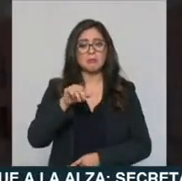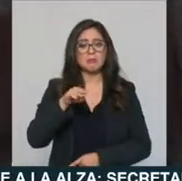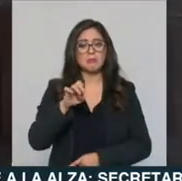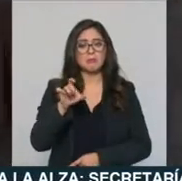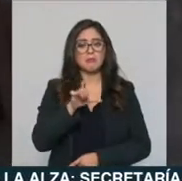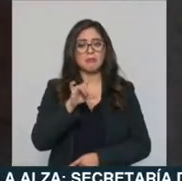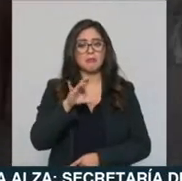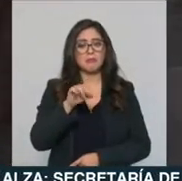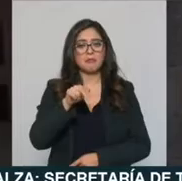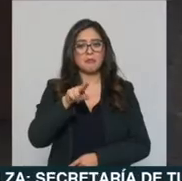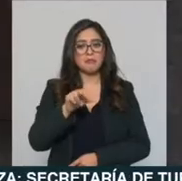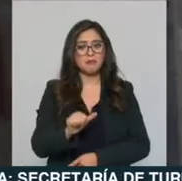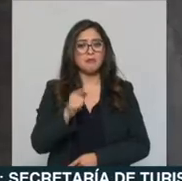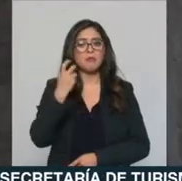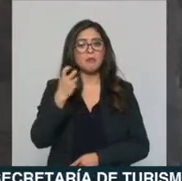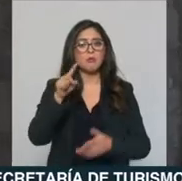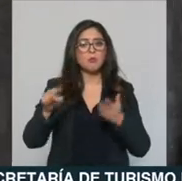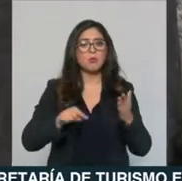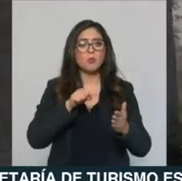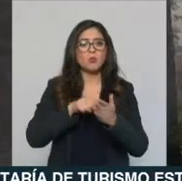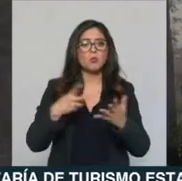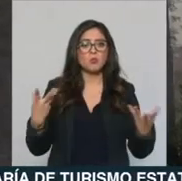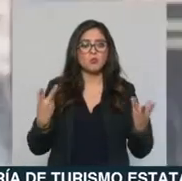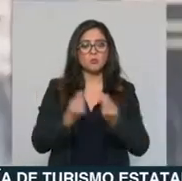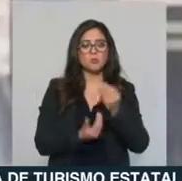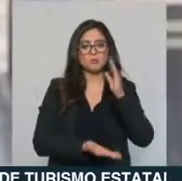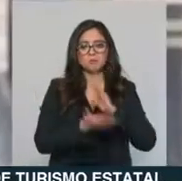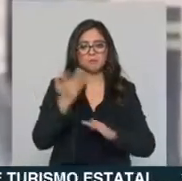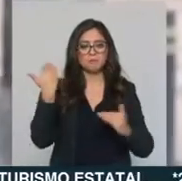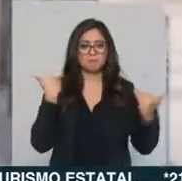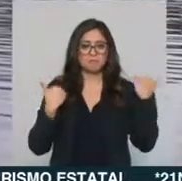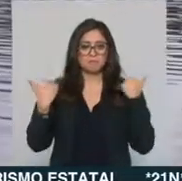lugar al que hoy te llevo de paseo.